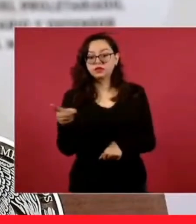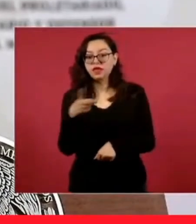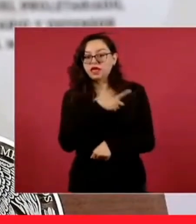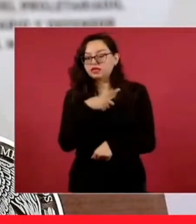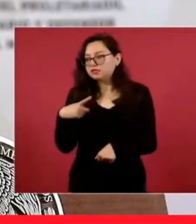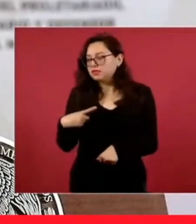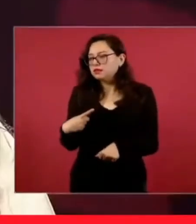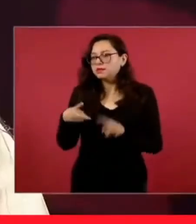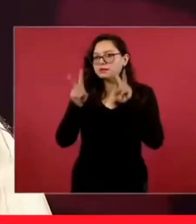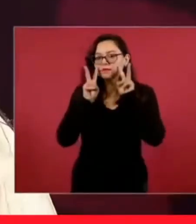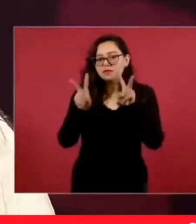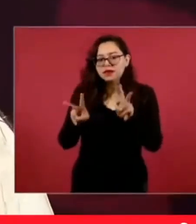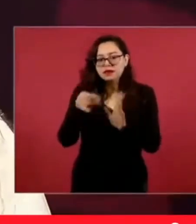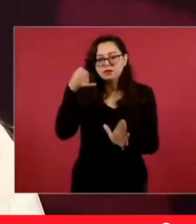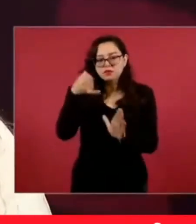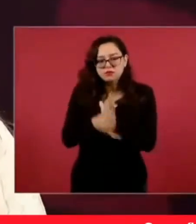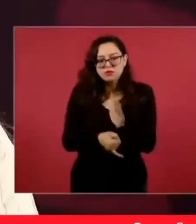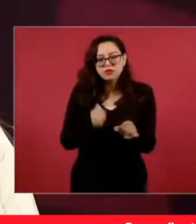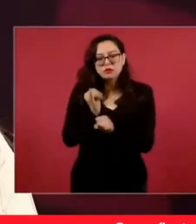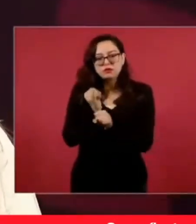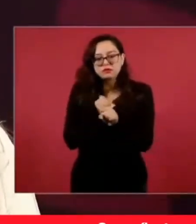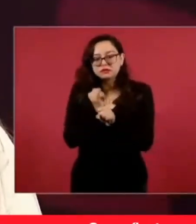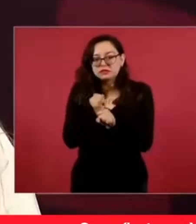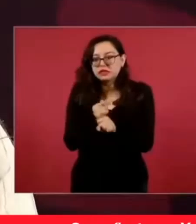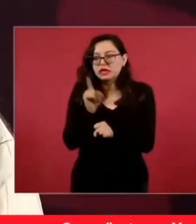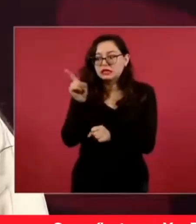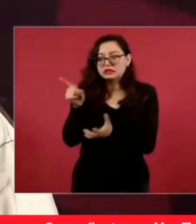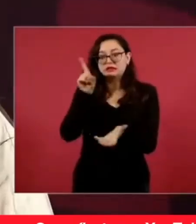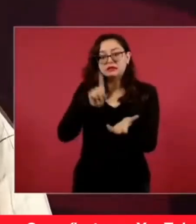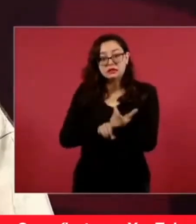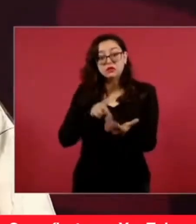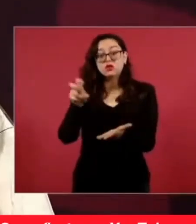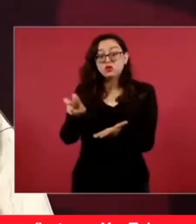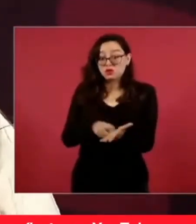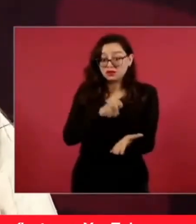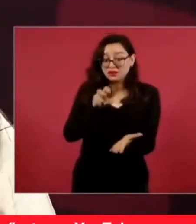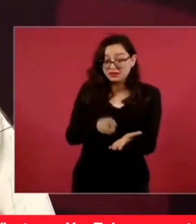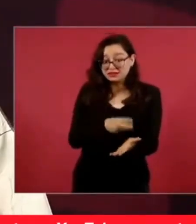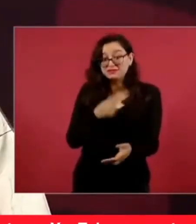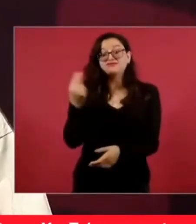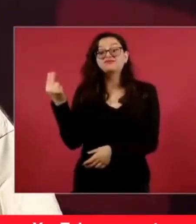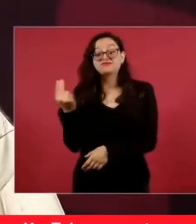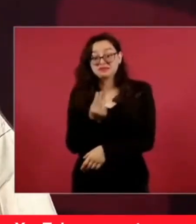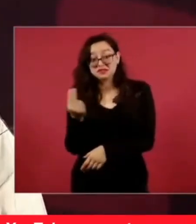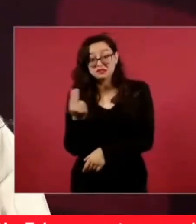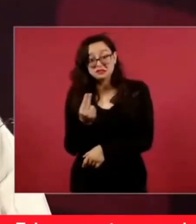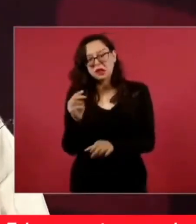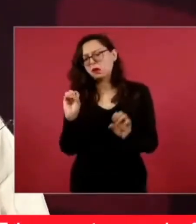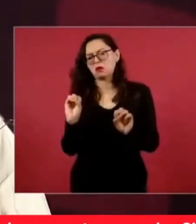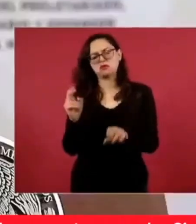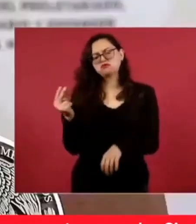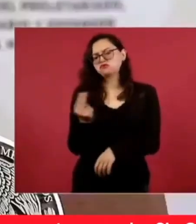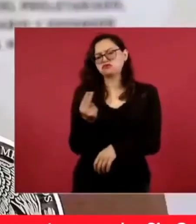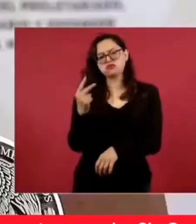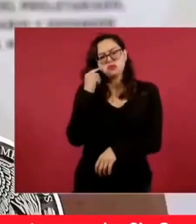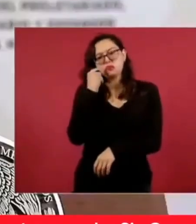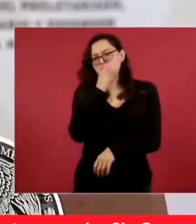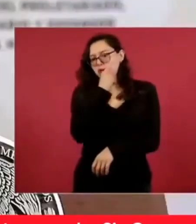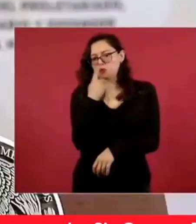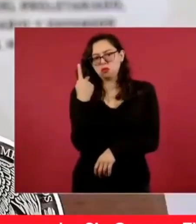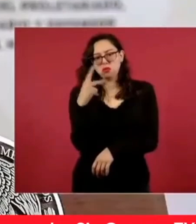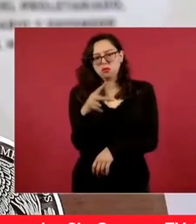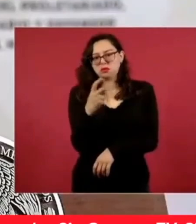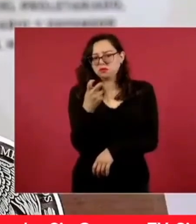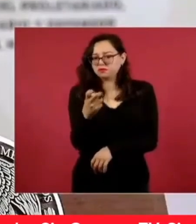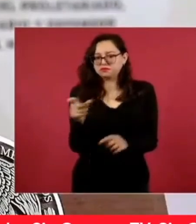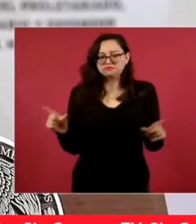propias conclusiones sobre la necesidad o no de la reforma al Poder Judicial. Hasta aquí la vamos